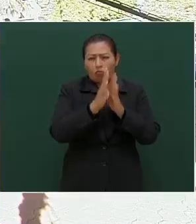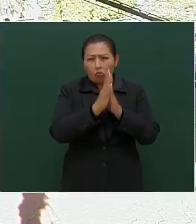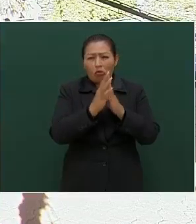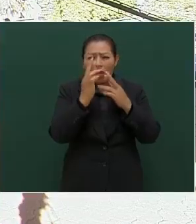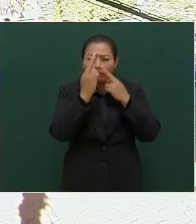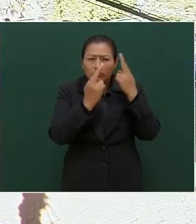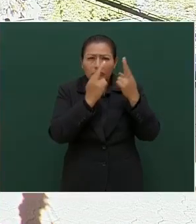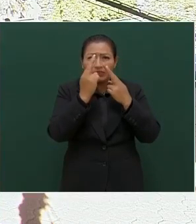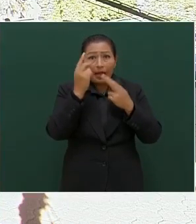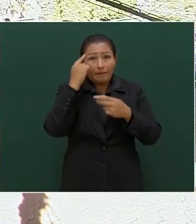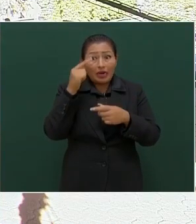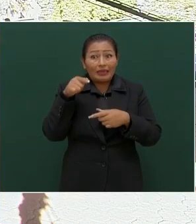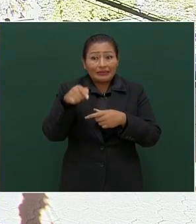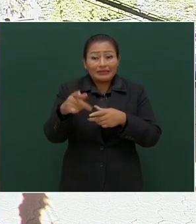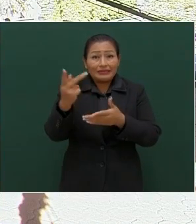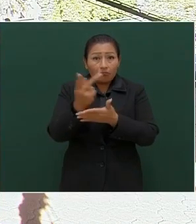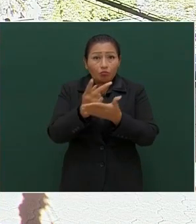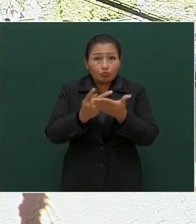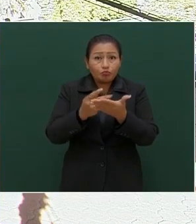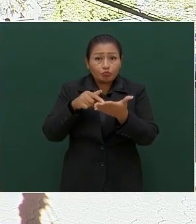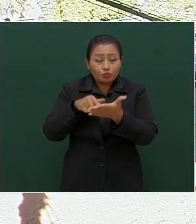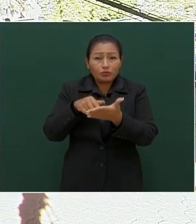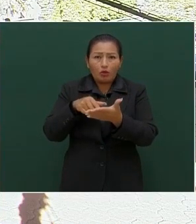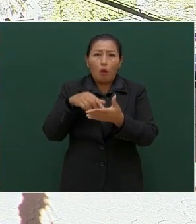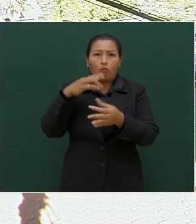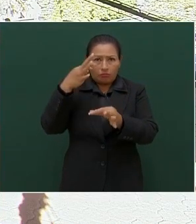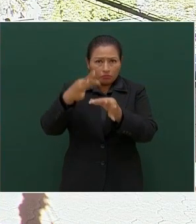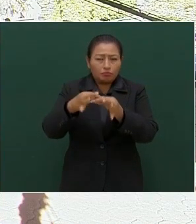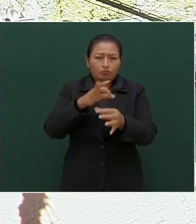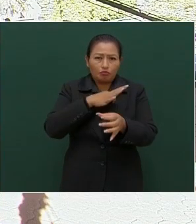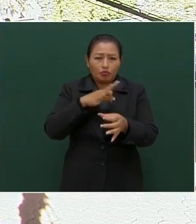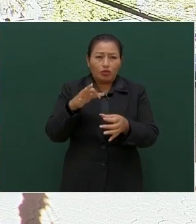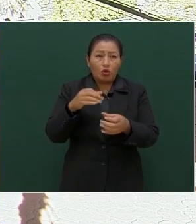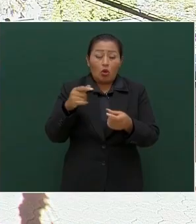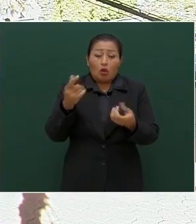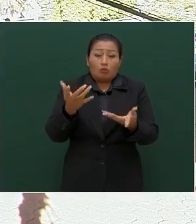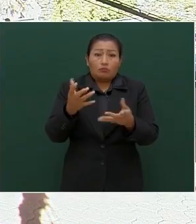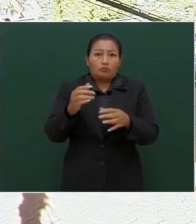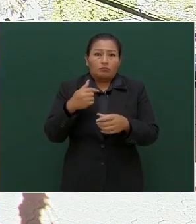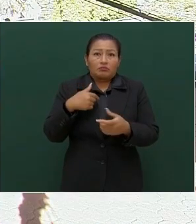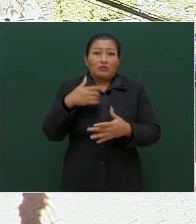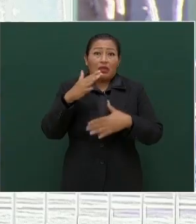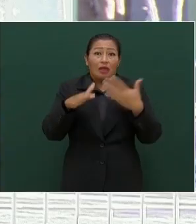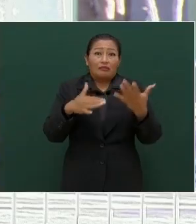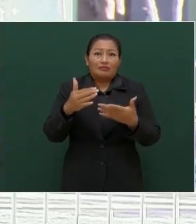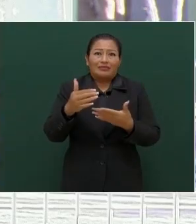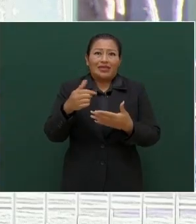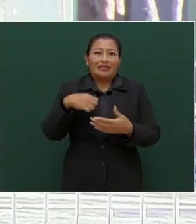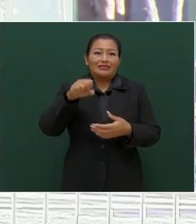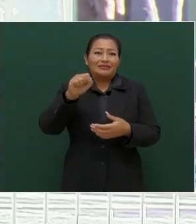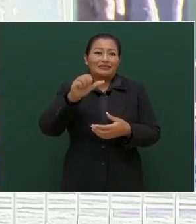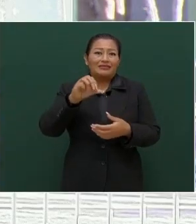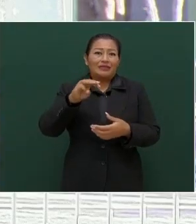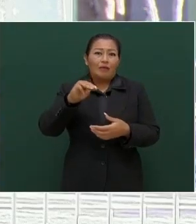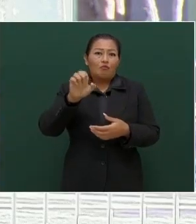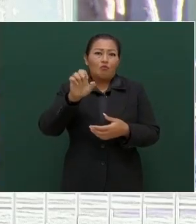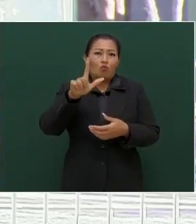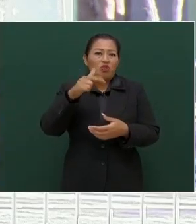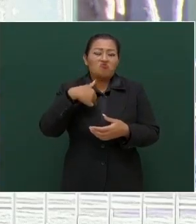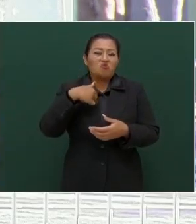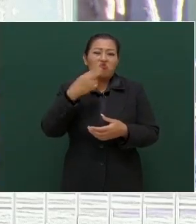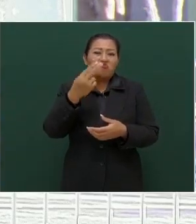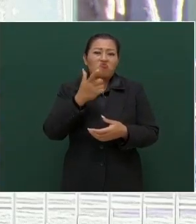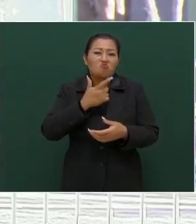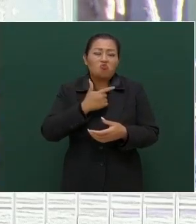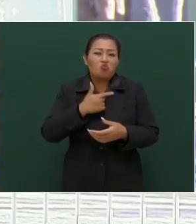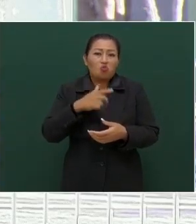que se pueda completar. Incluso hay una propuesta por ahí que me hicieron llegar, ahí sí yo no sé, porque luego a don Samuel no le gusta que le pongan su nombre a las cosas, pero quieren